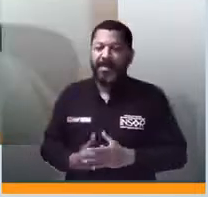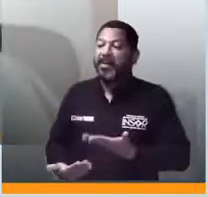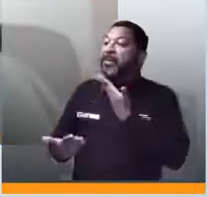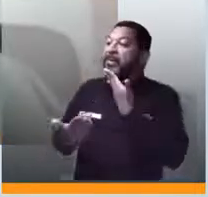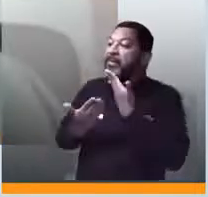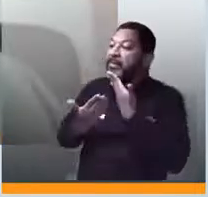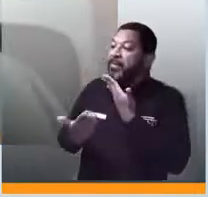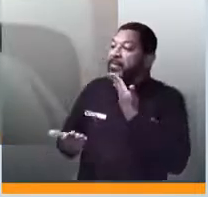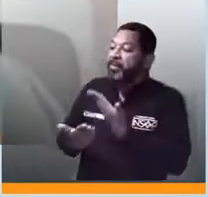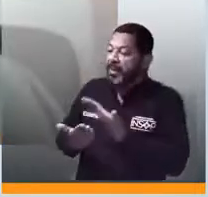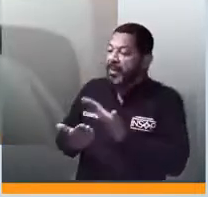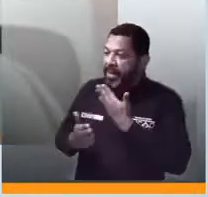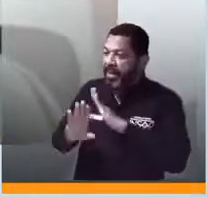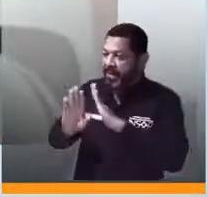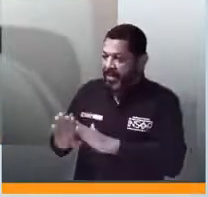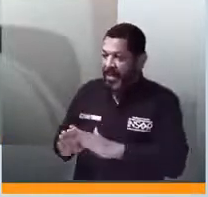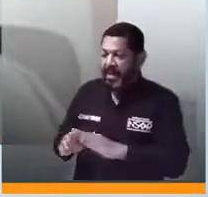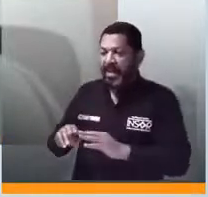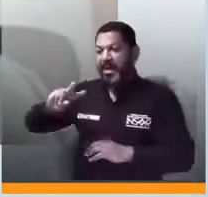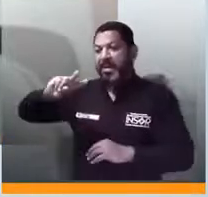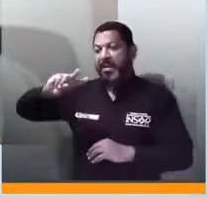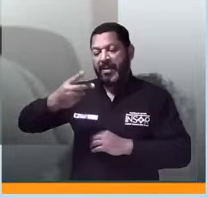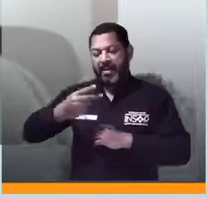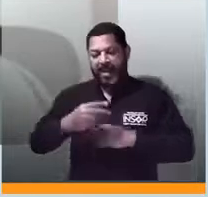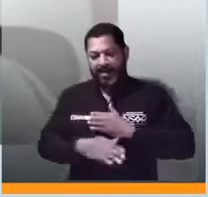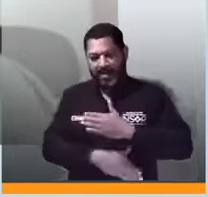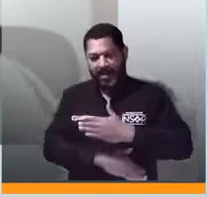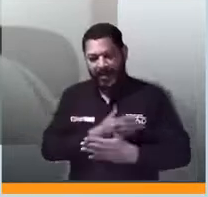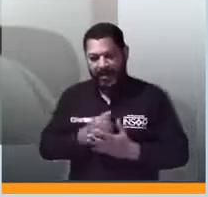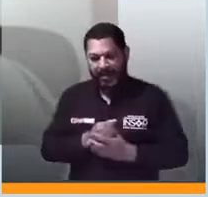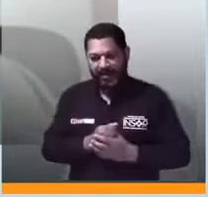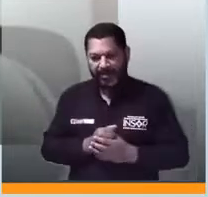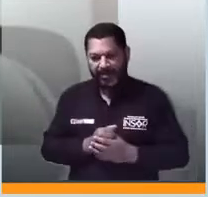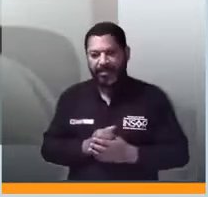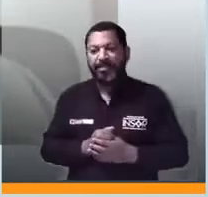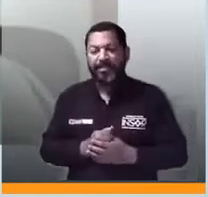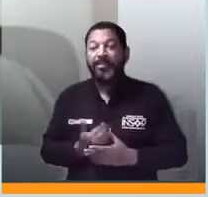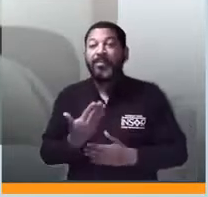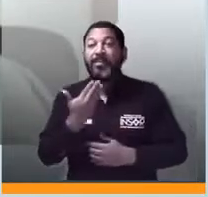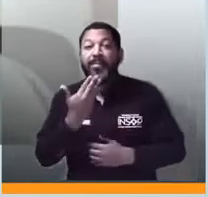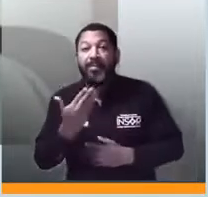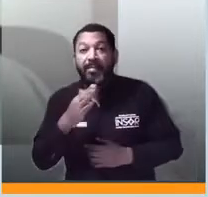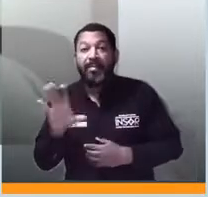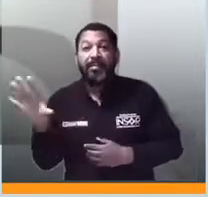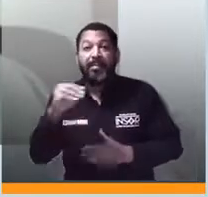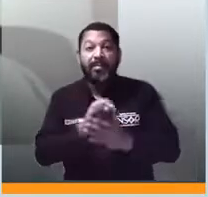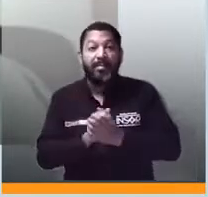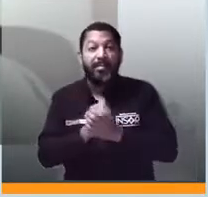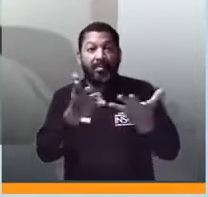señor viceministro Fernando. Por supuesto, también me uno al agradecimiento a todos mis